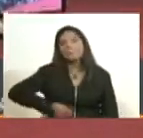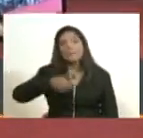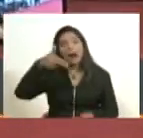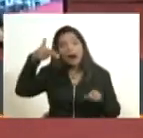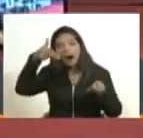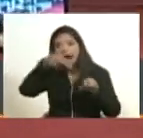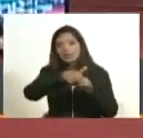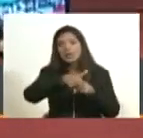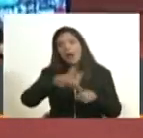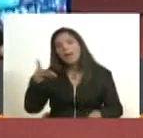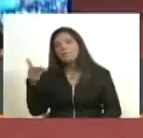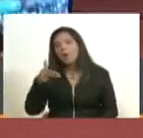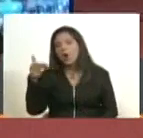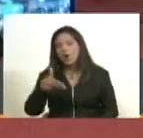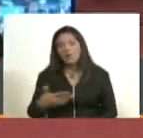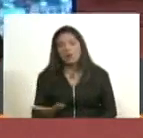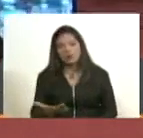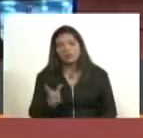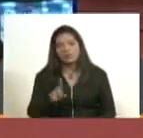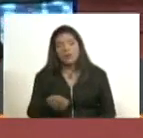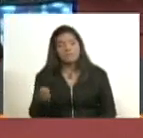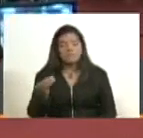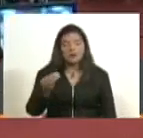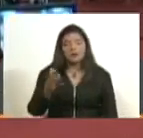de más plomo.